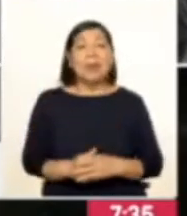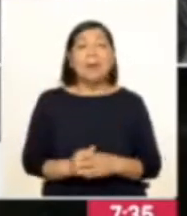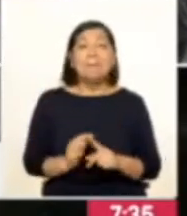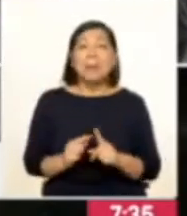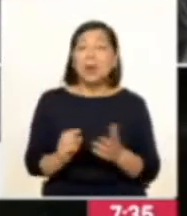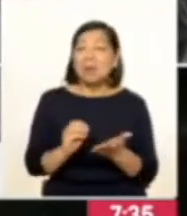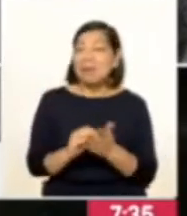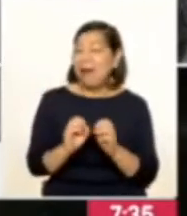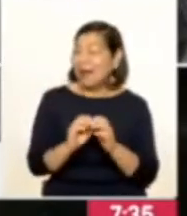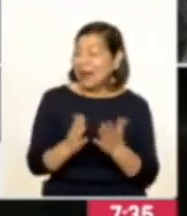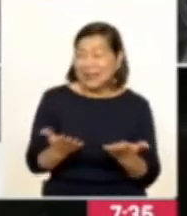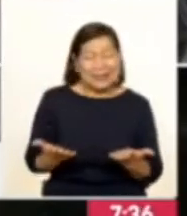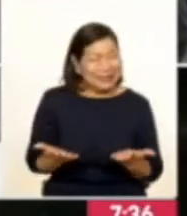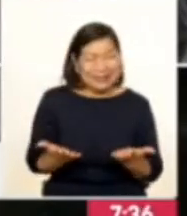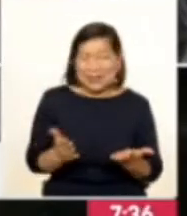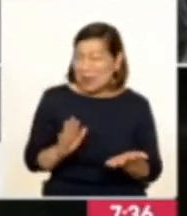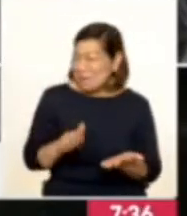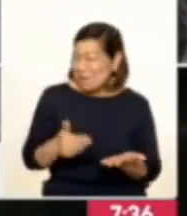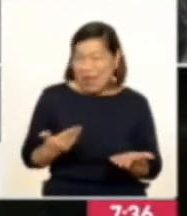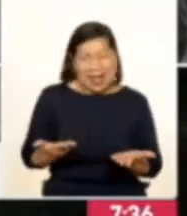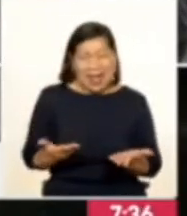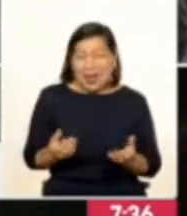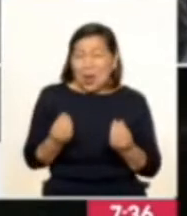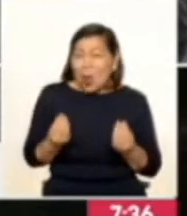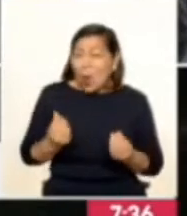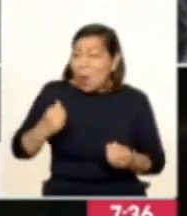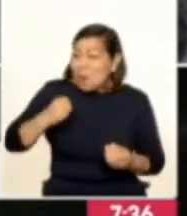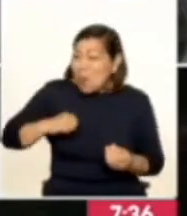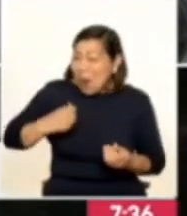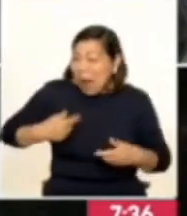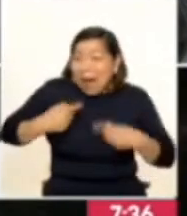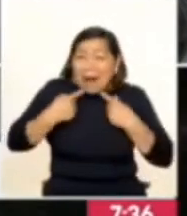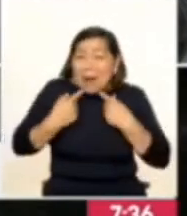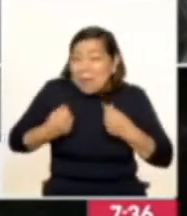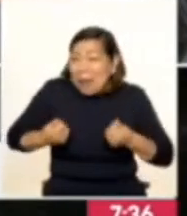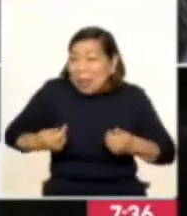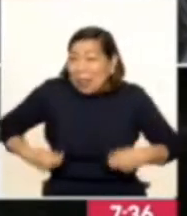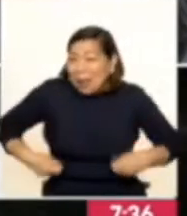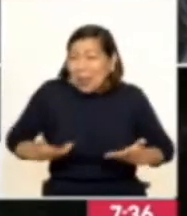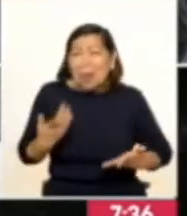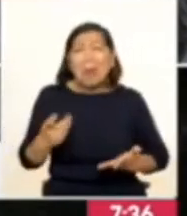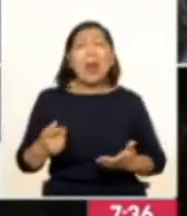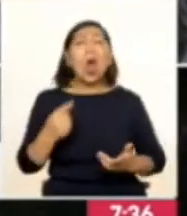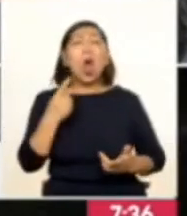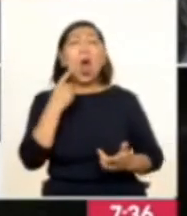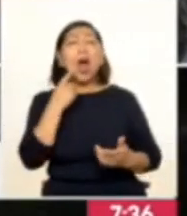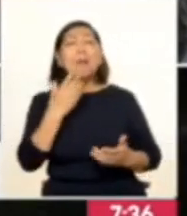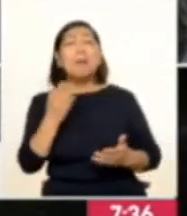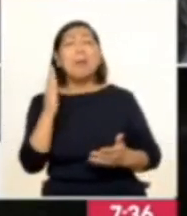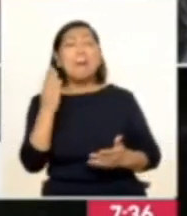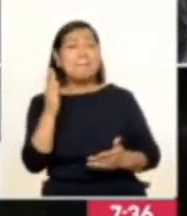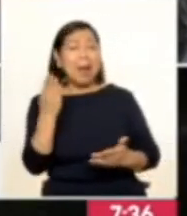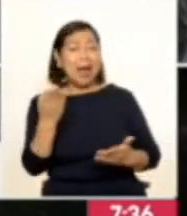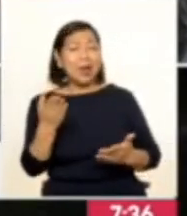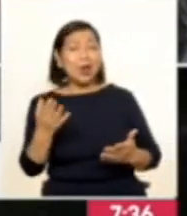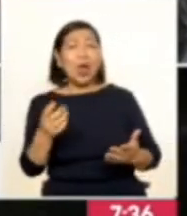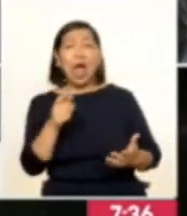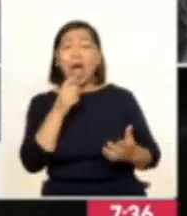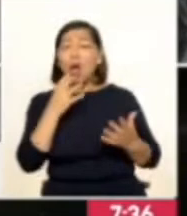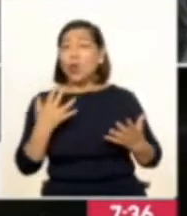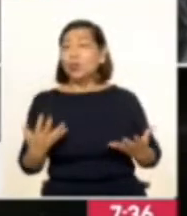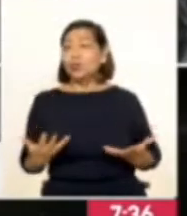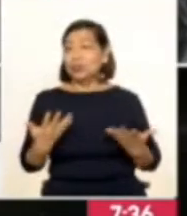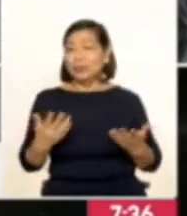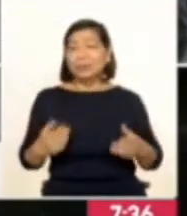claramente es un contrasentido no los recursos de la municipalidad no están hechos para efectivamente hacer eso no y bueno Y también hay